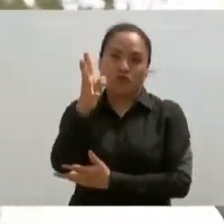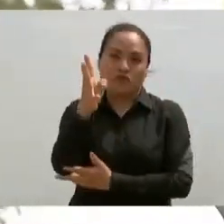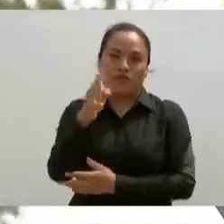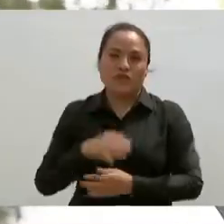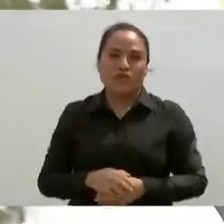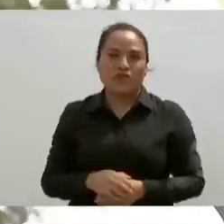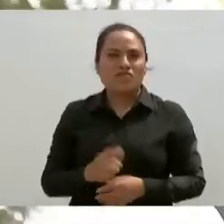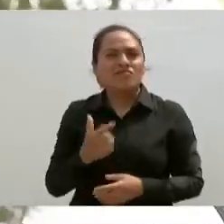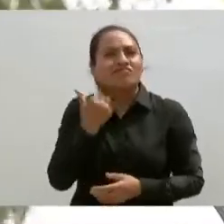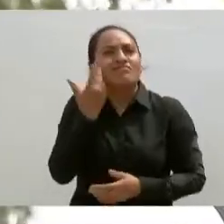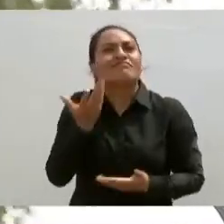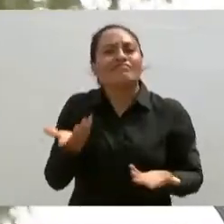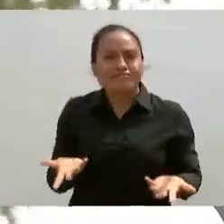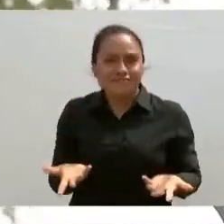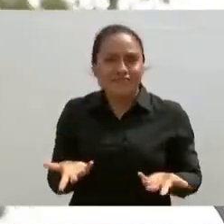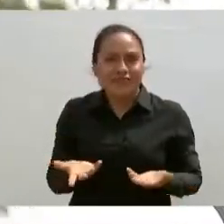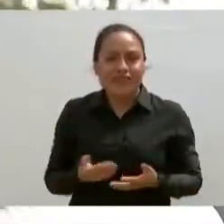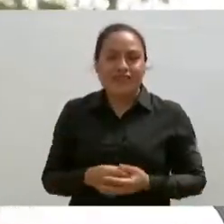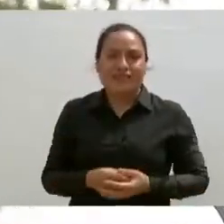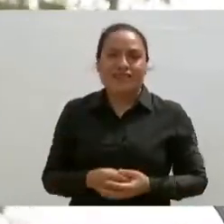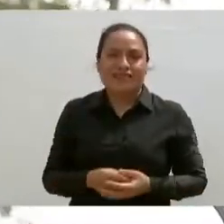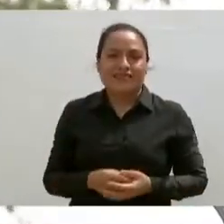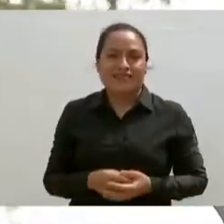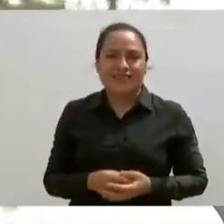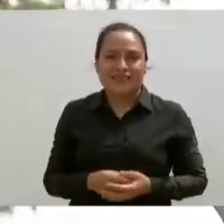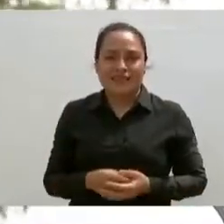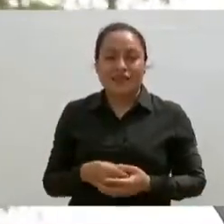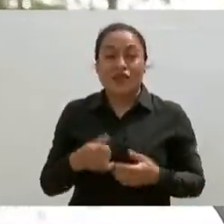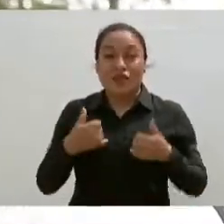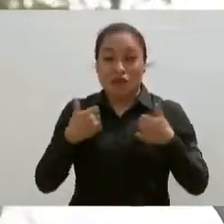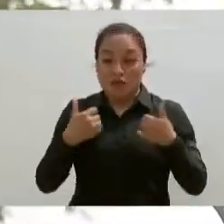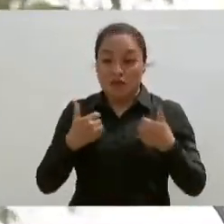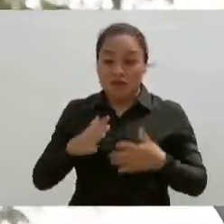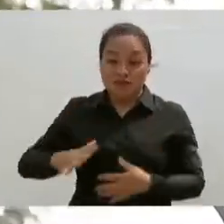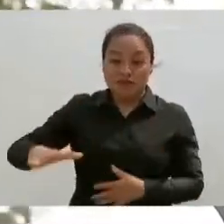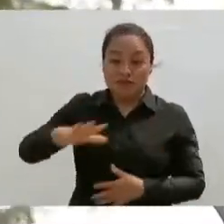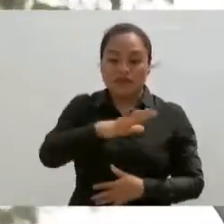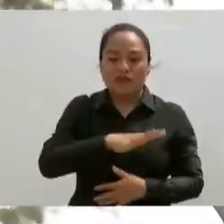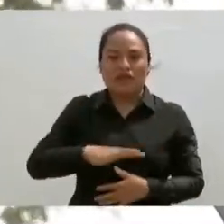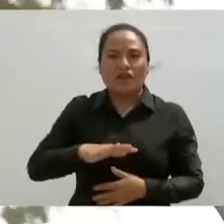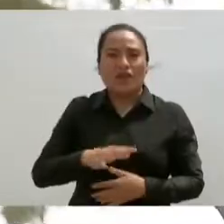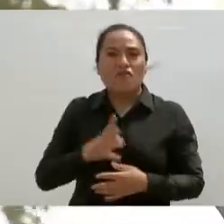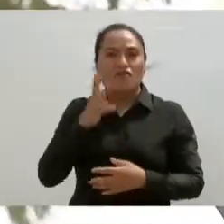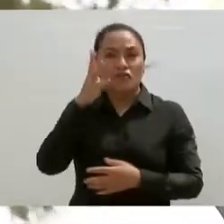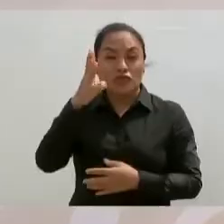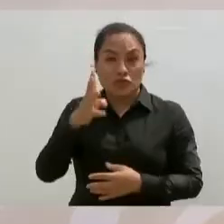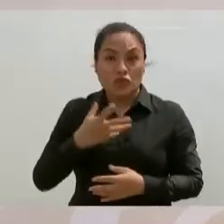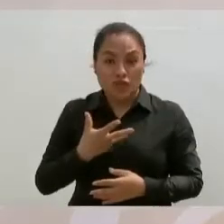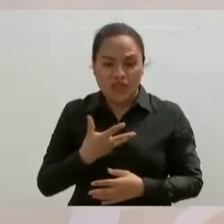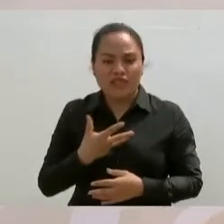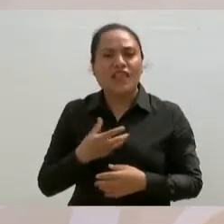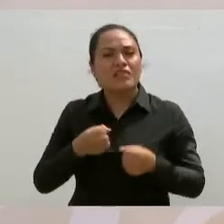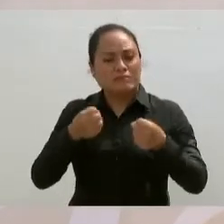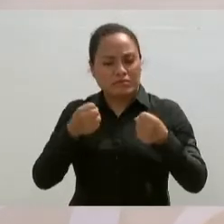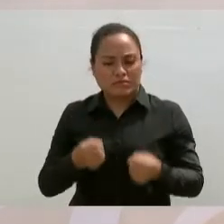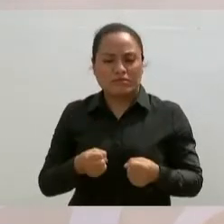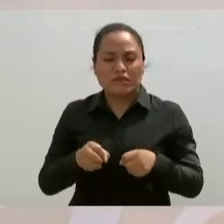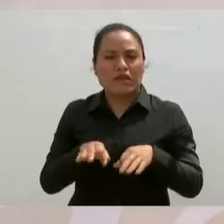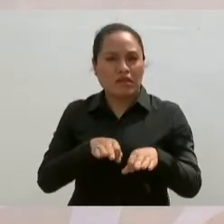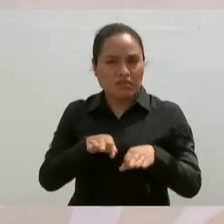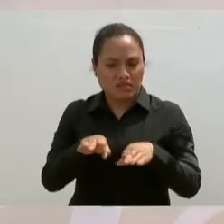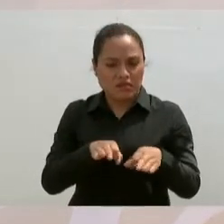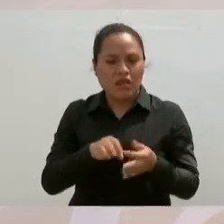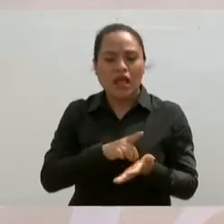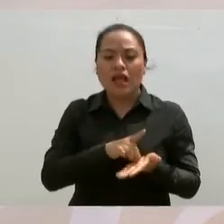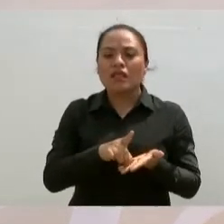porque lo que queremos es que los jóvenes tengan garantizado el derecho al trabajo y el derecho